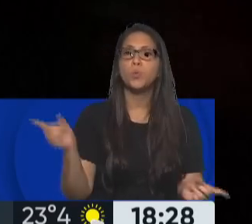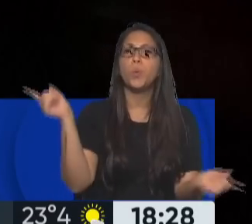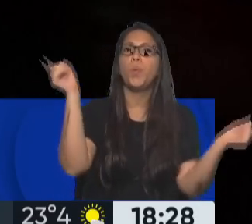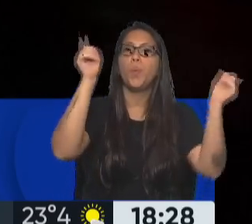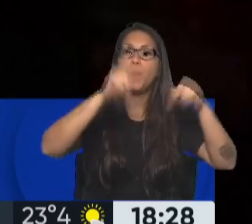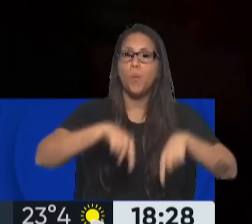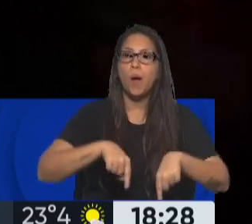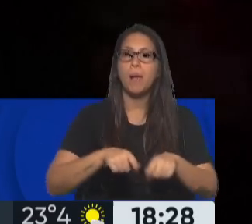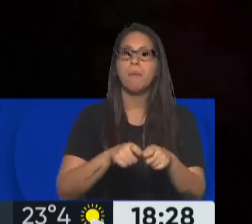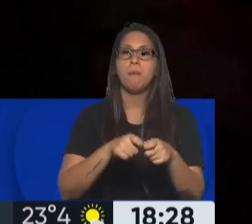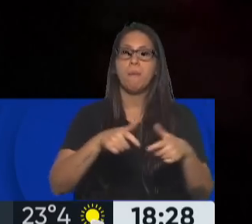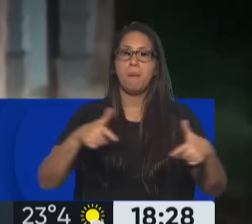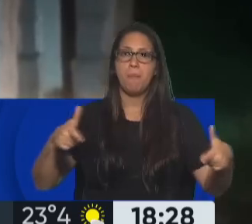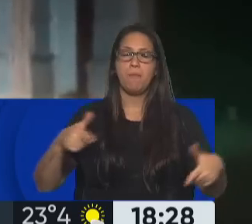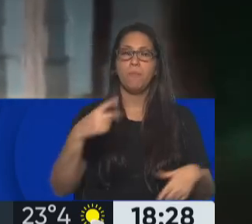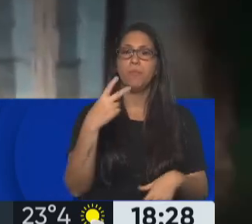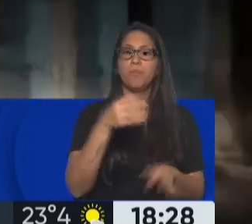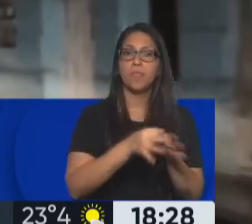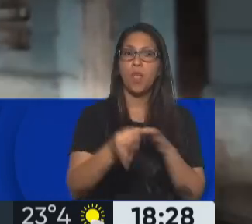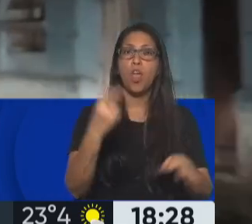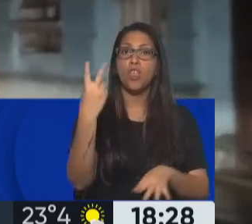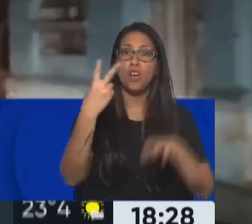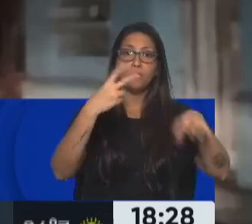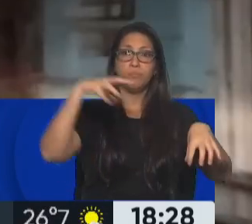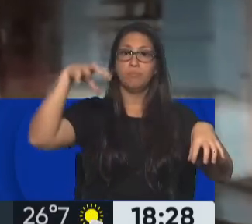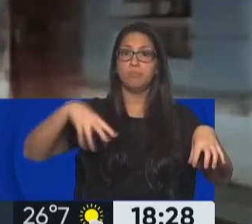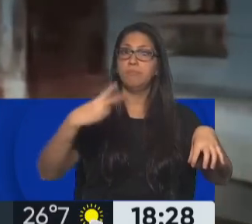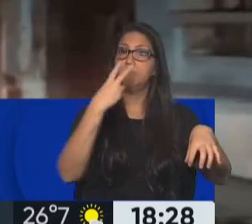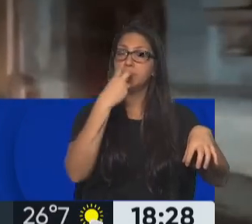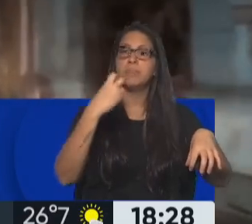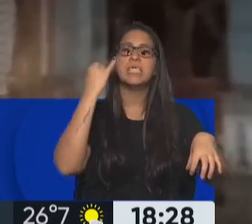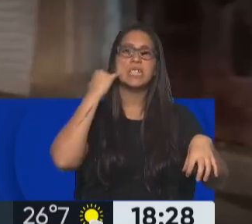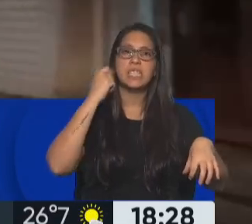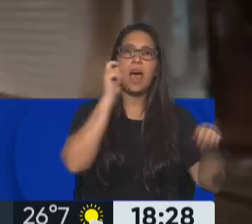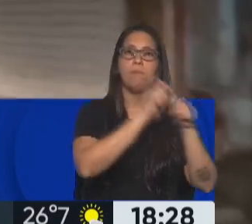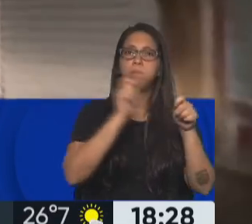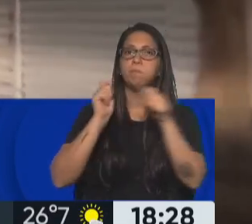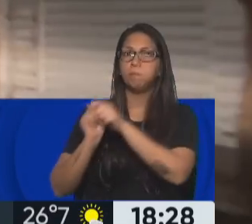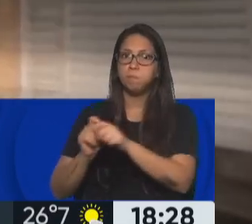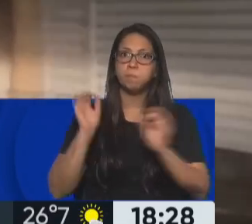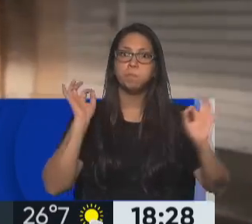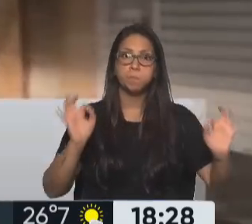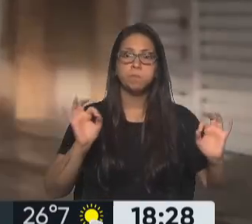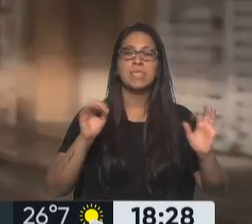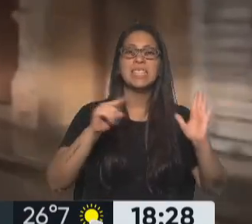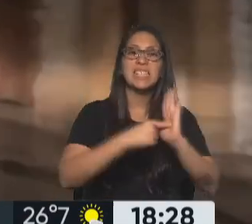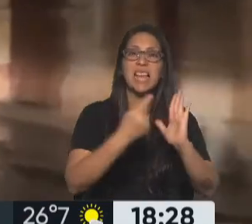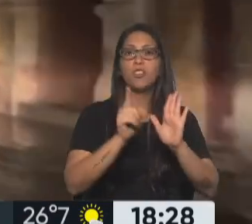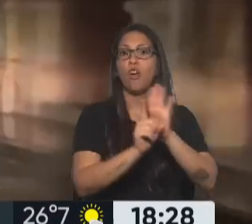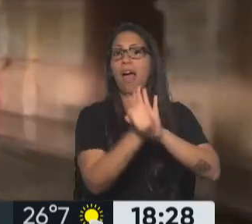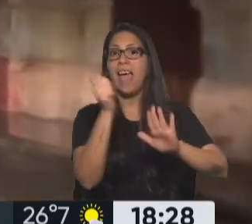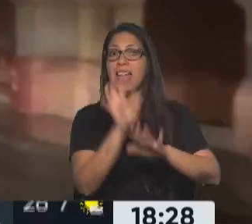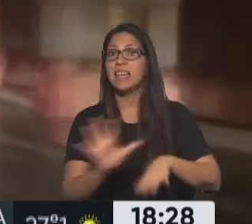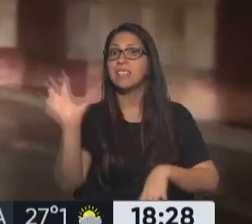algunas zonas de la isla. 2 plantas eléctricas ya fueron restauradas y las áreas centro y este del país